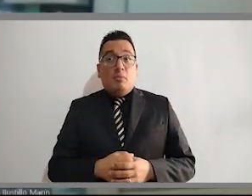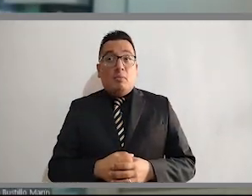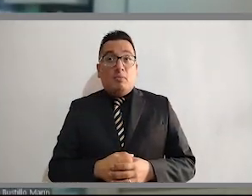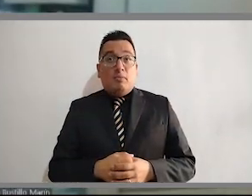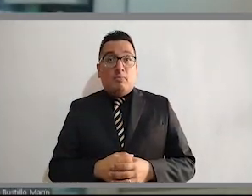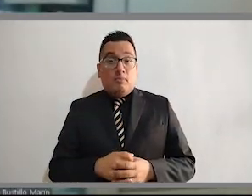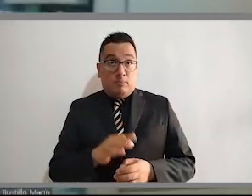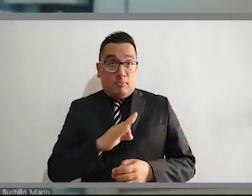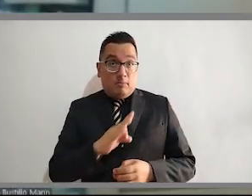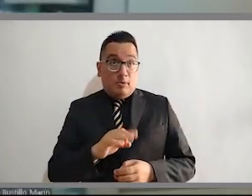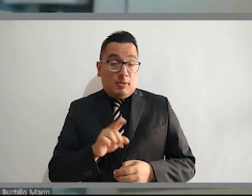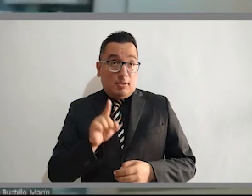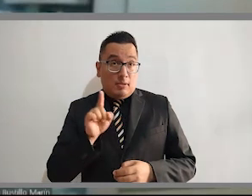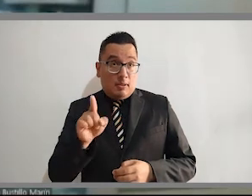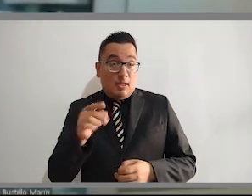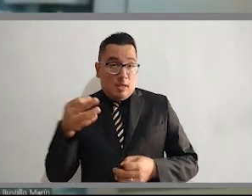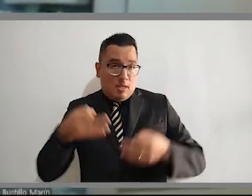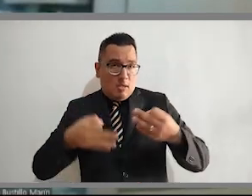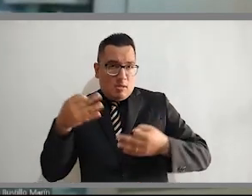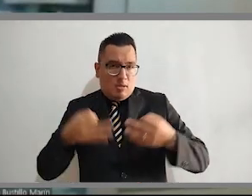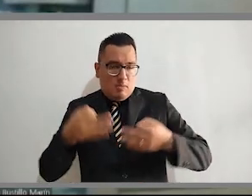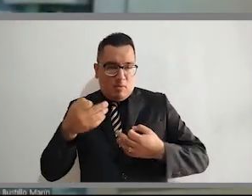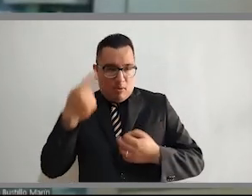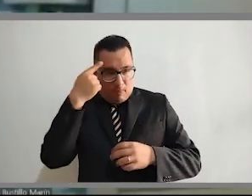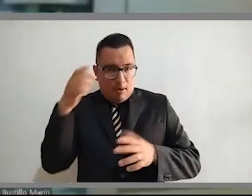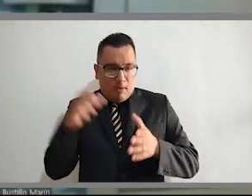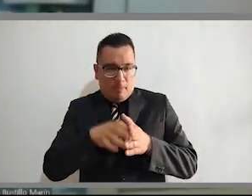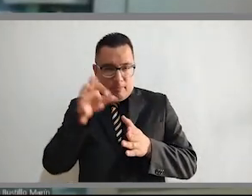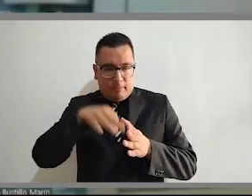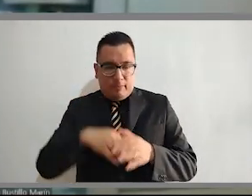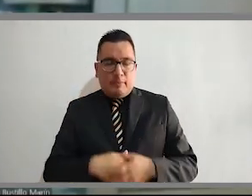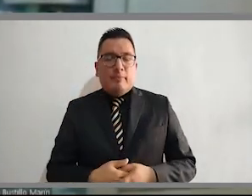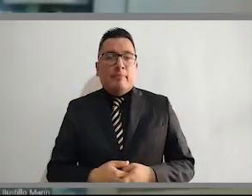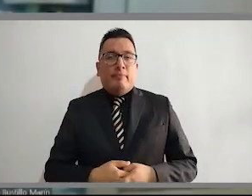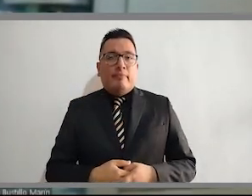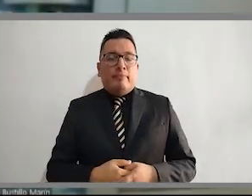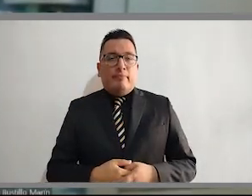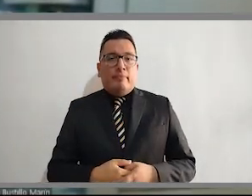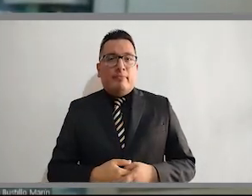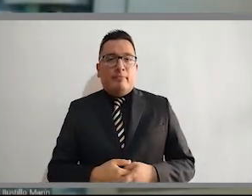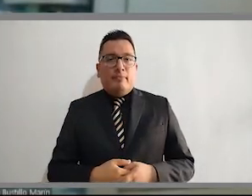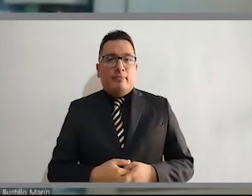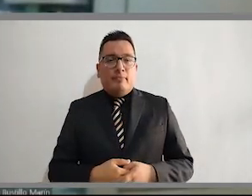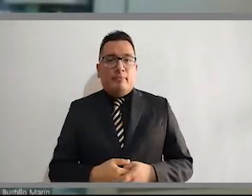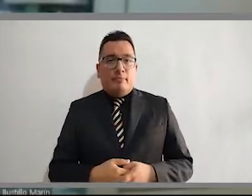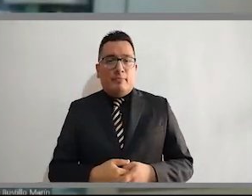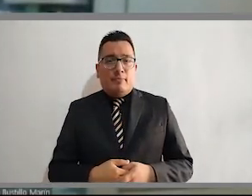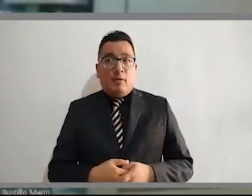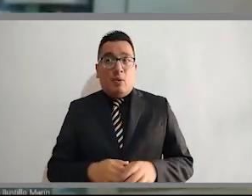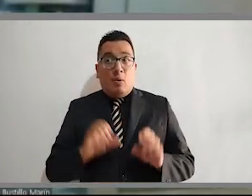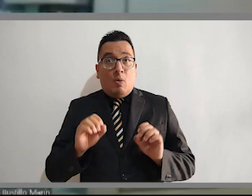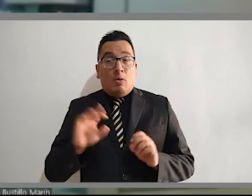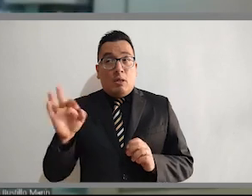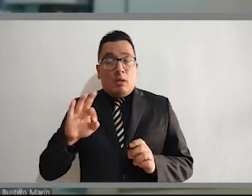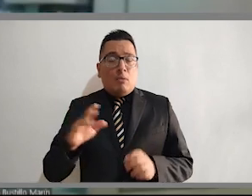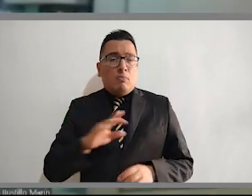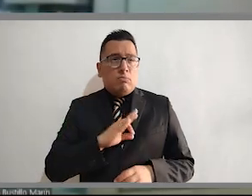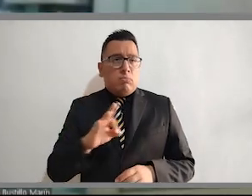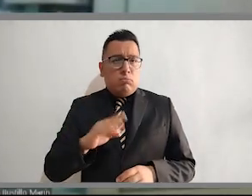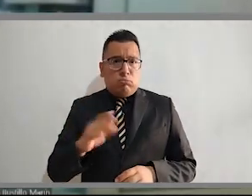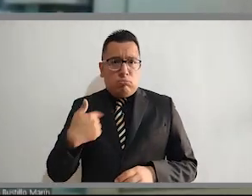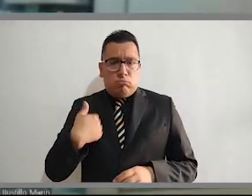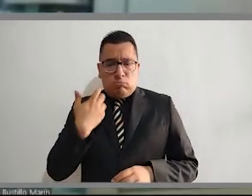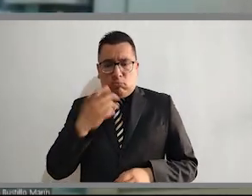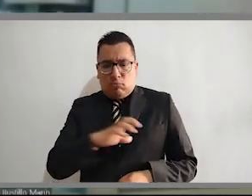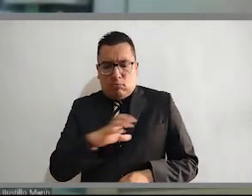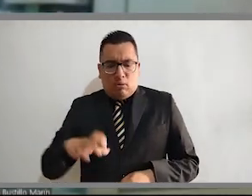de los otros 2, ante el Tribunal Electoral Local, si es un cargo local. Si es un cargo federal,